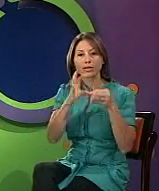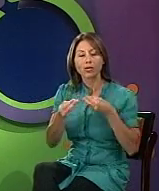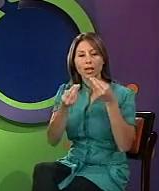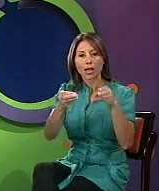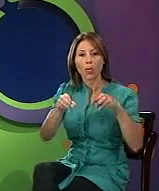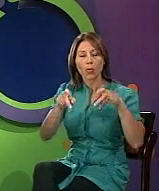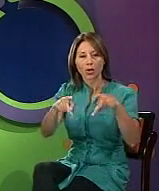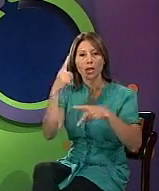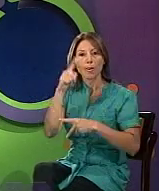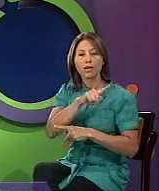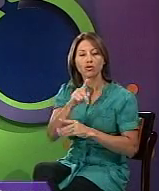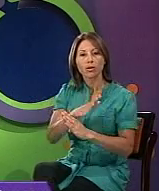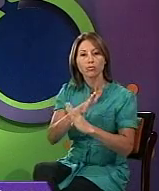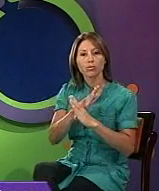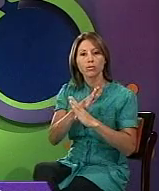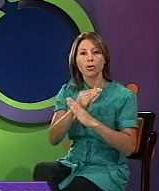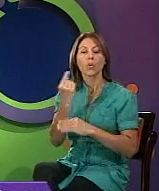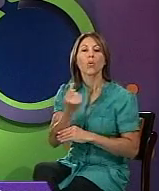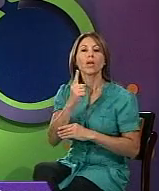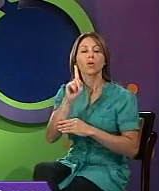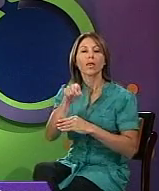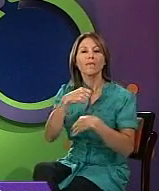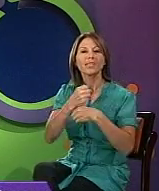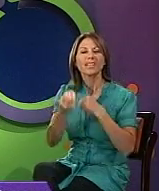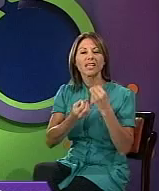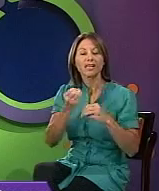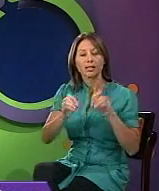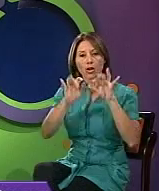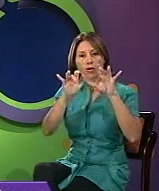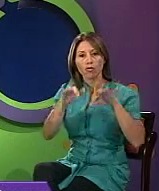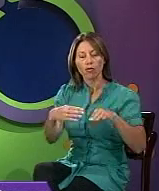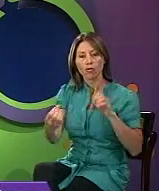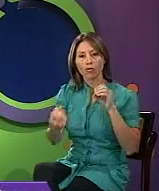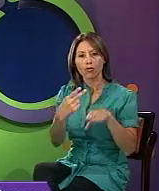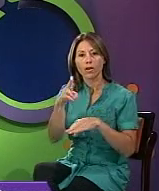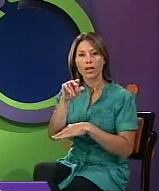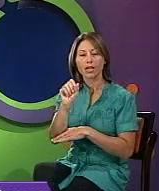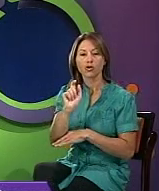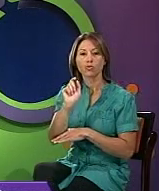espacio para que se haga escuchar. Lo único que debe hacer es escribirnos a